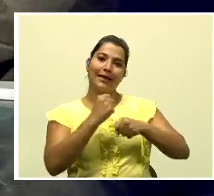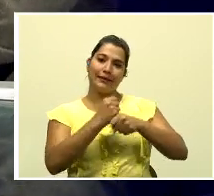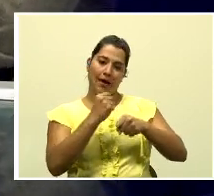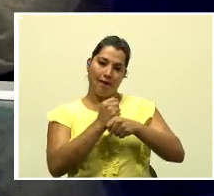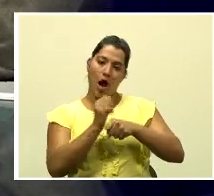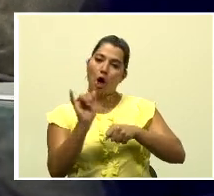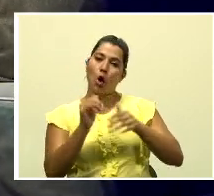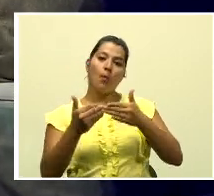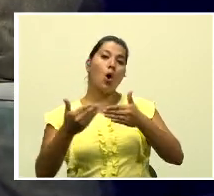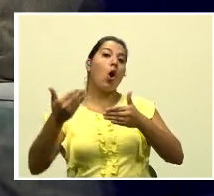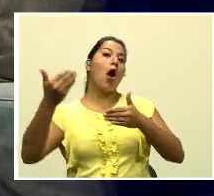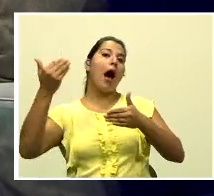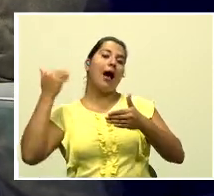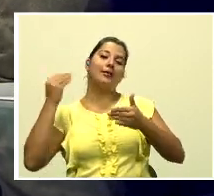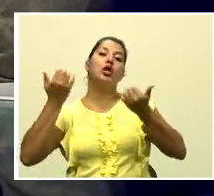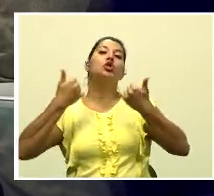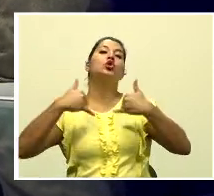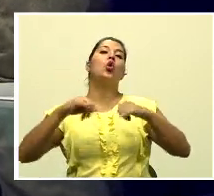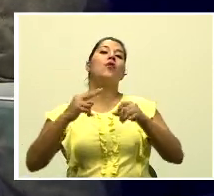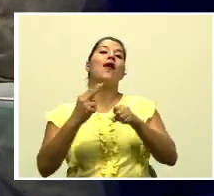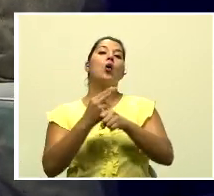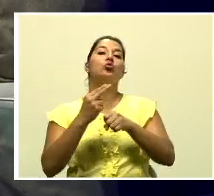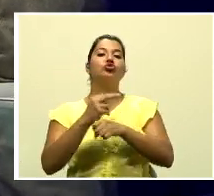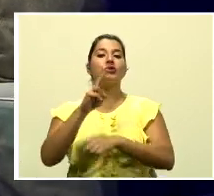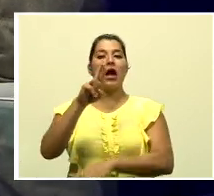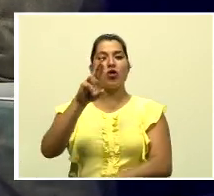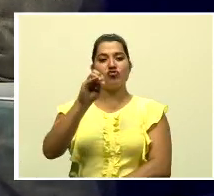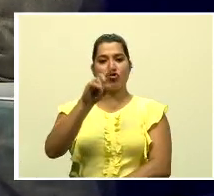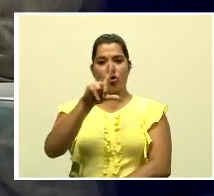analógicos, los que todavía utilizan película,